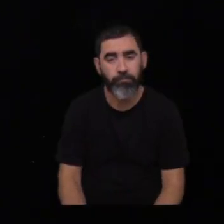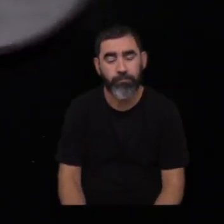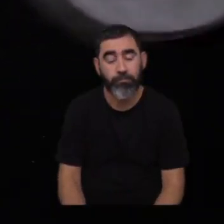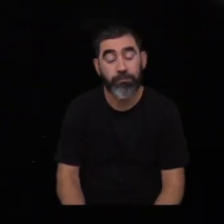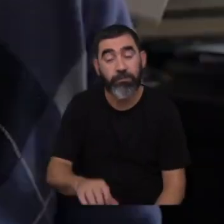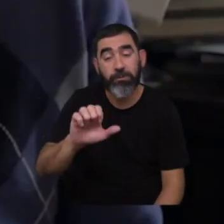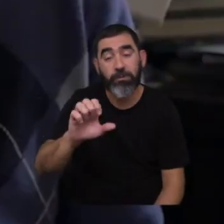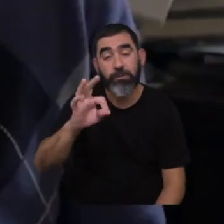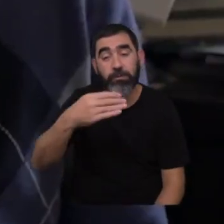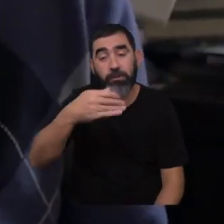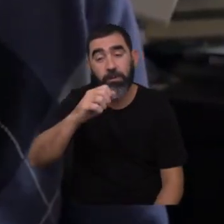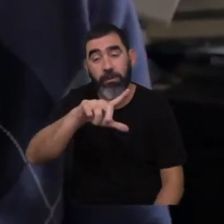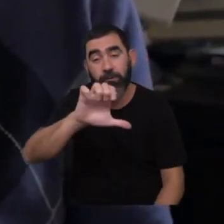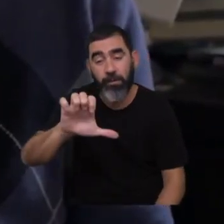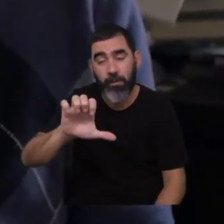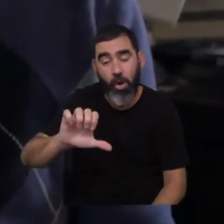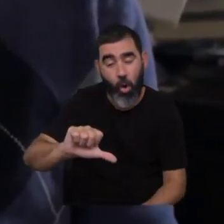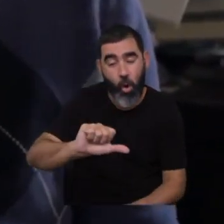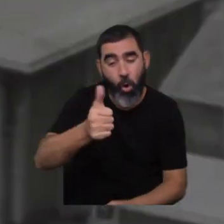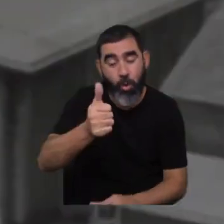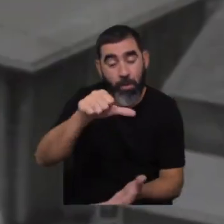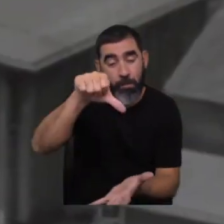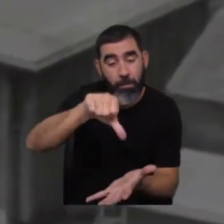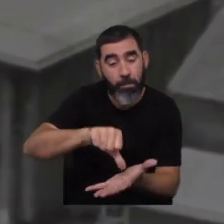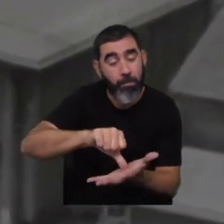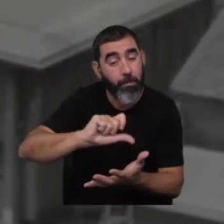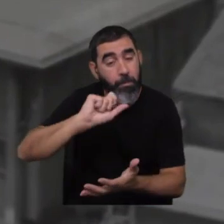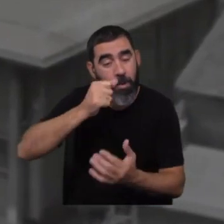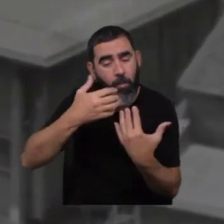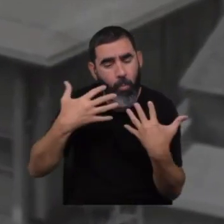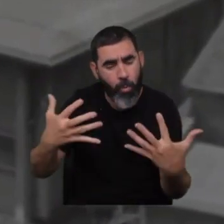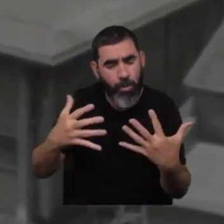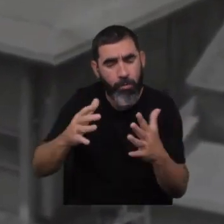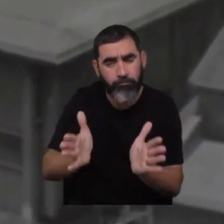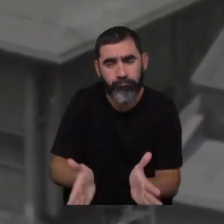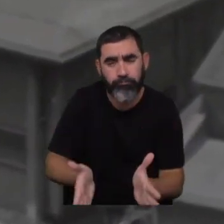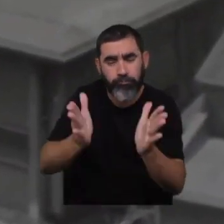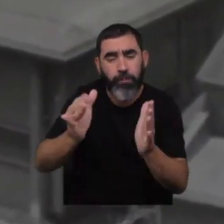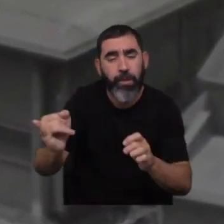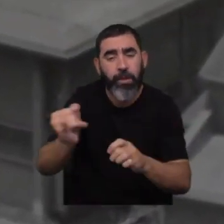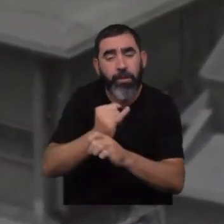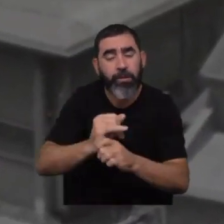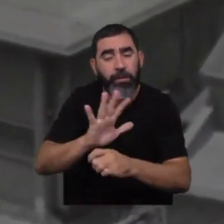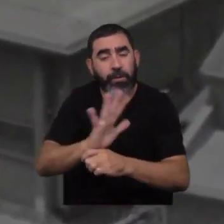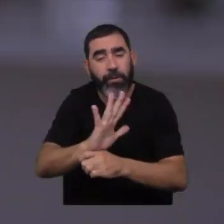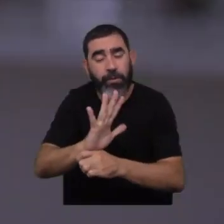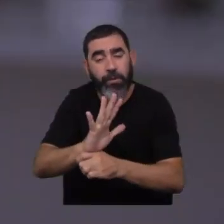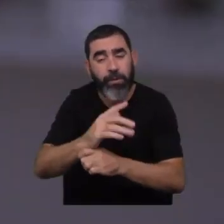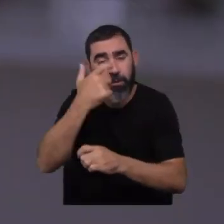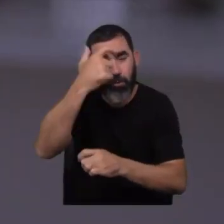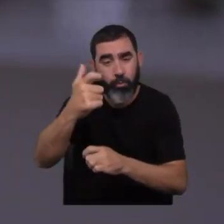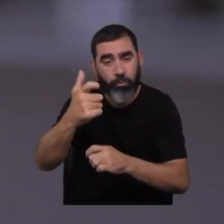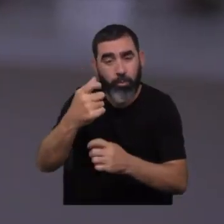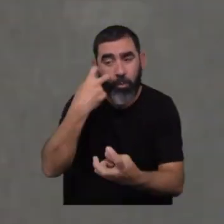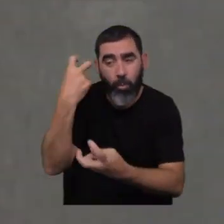Estable logra persuadir al país de que se puede hacer un instituto de ciencia biológica. Y conseguir recursos y